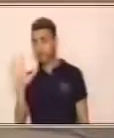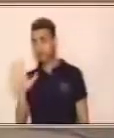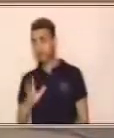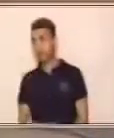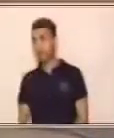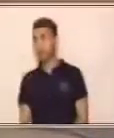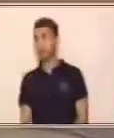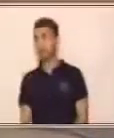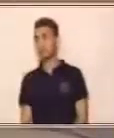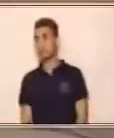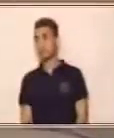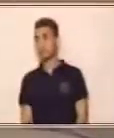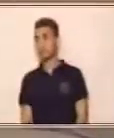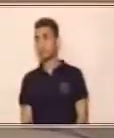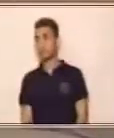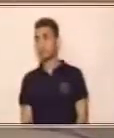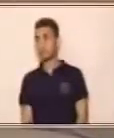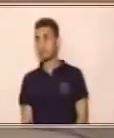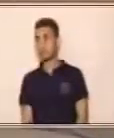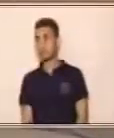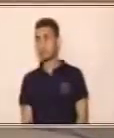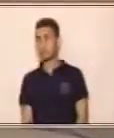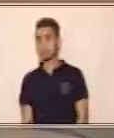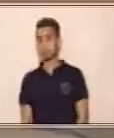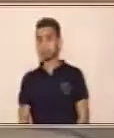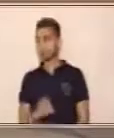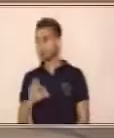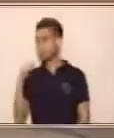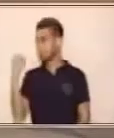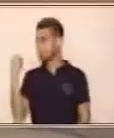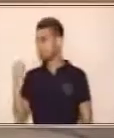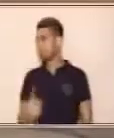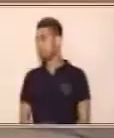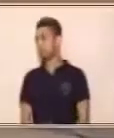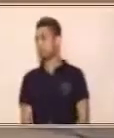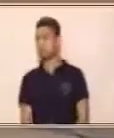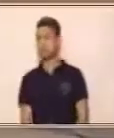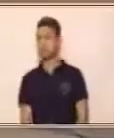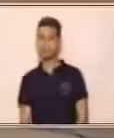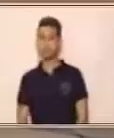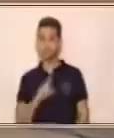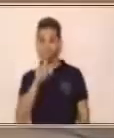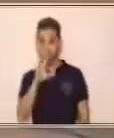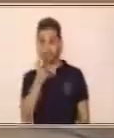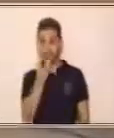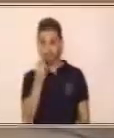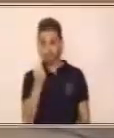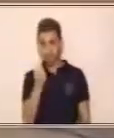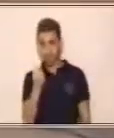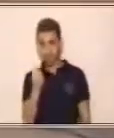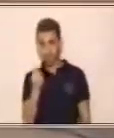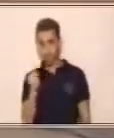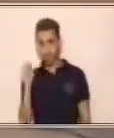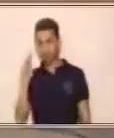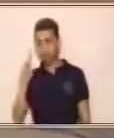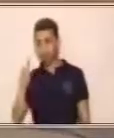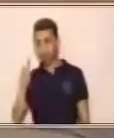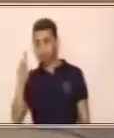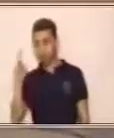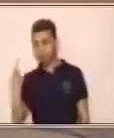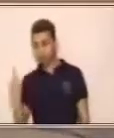25. ¿Sí? Ahí está. Entonces tenemos un entero, 2 décimos